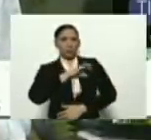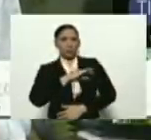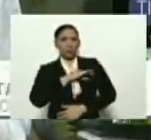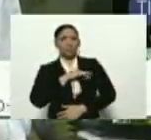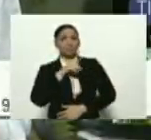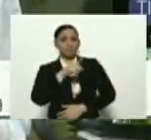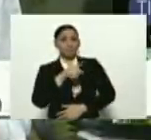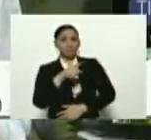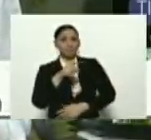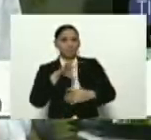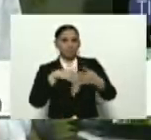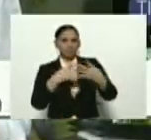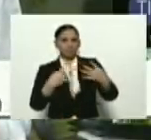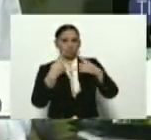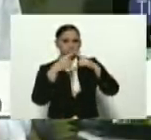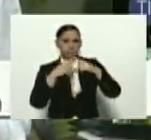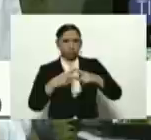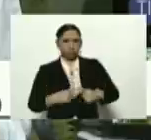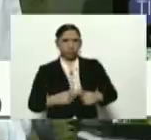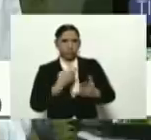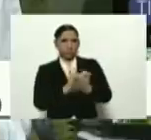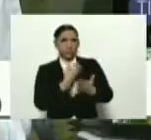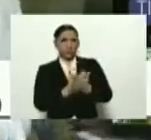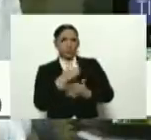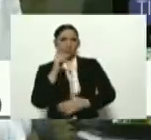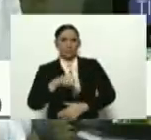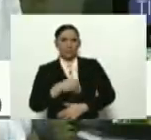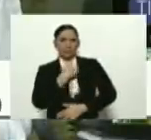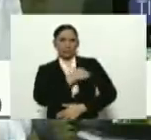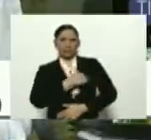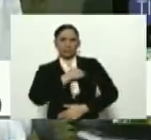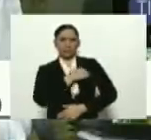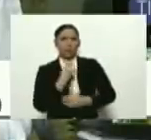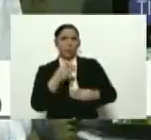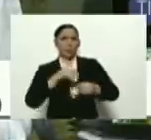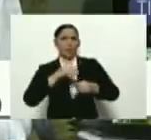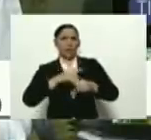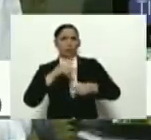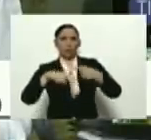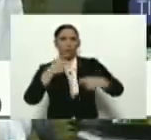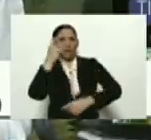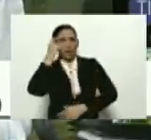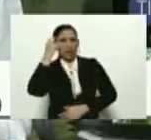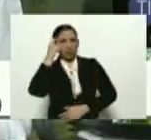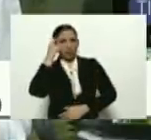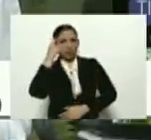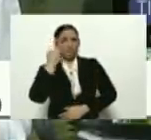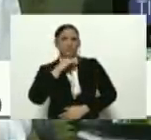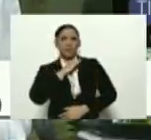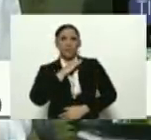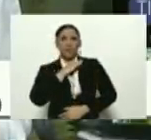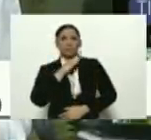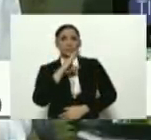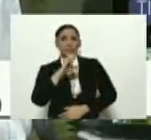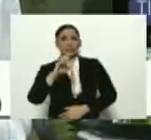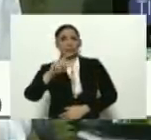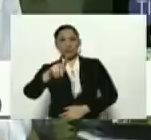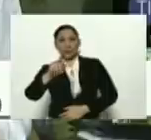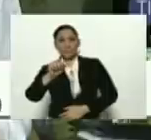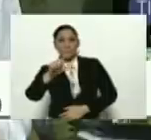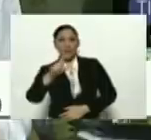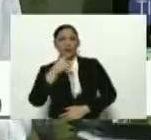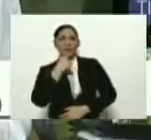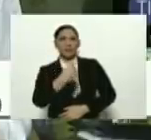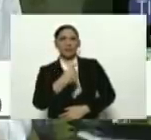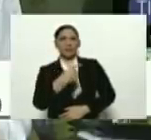pronósticos económicos son tan dramáticos como los datos diarios de la pandemia. La CEPAR, como explicaba Alicia, prevé para el final